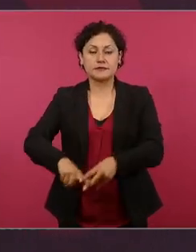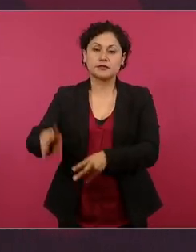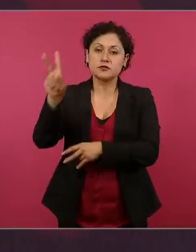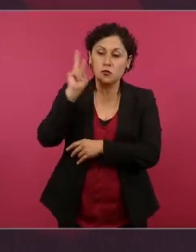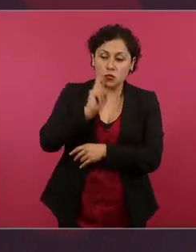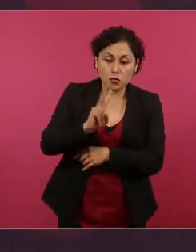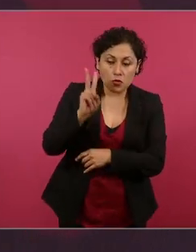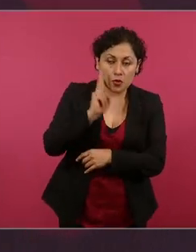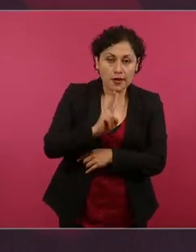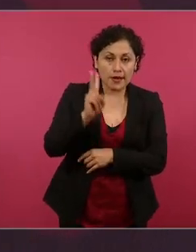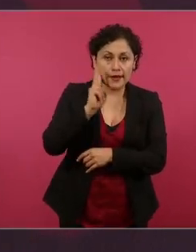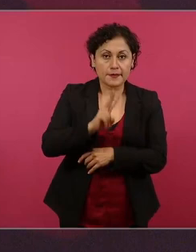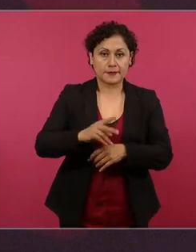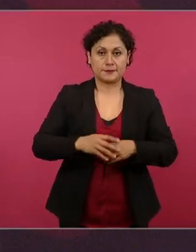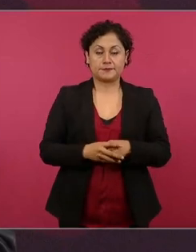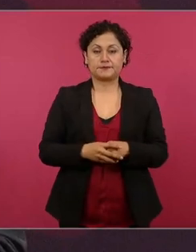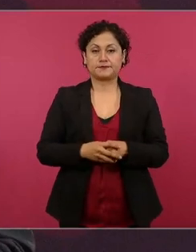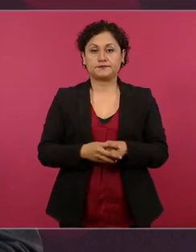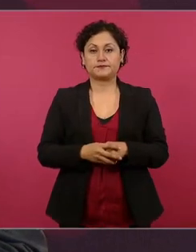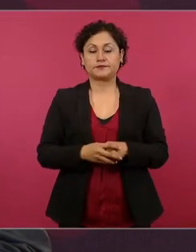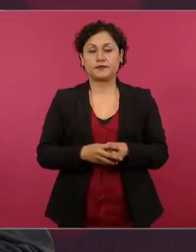hay